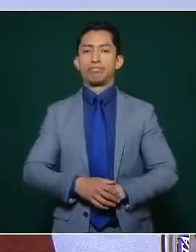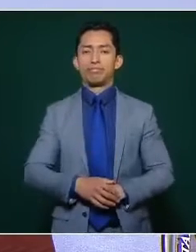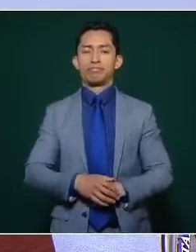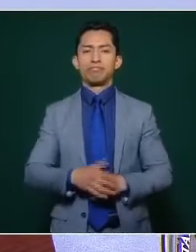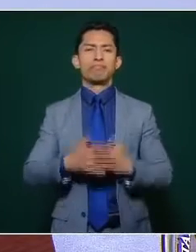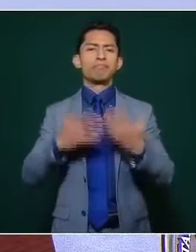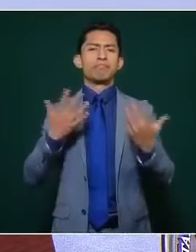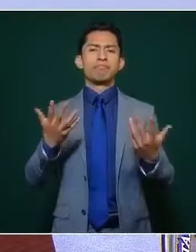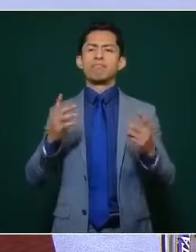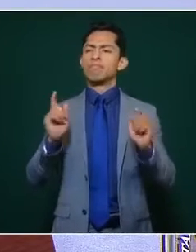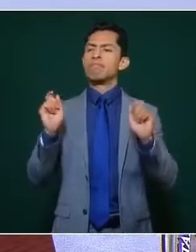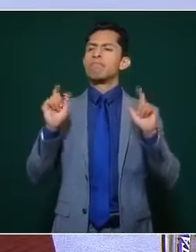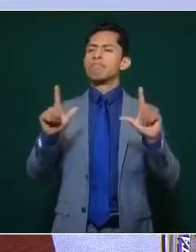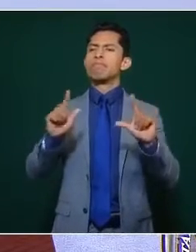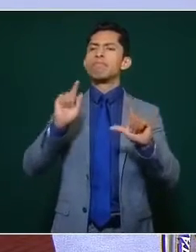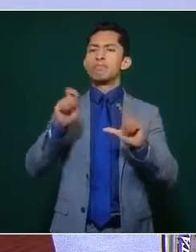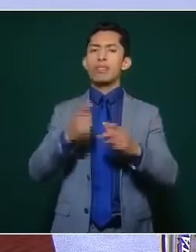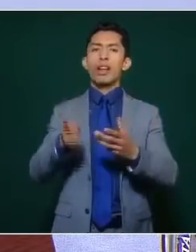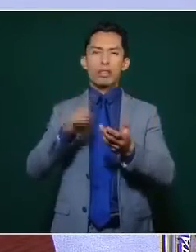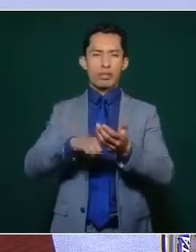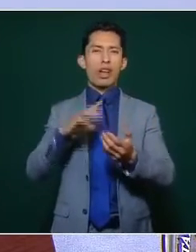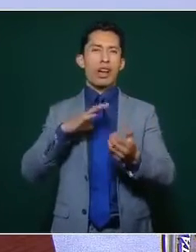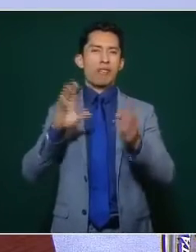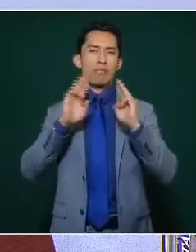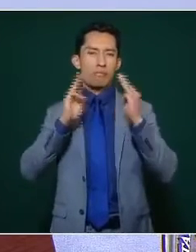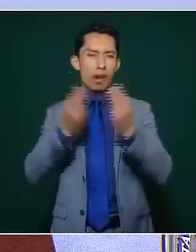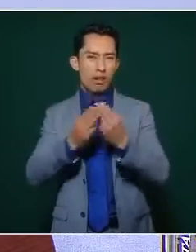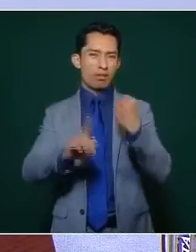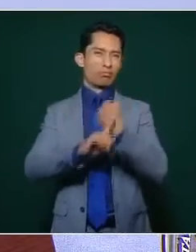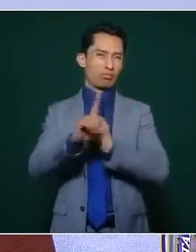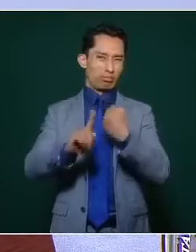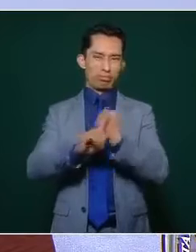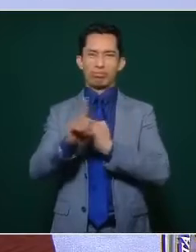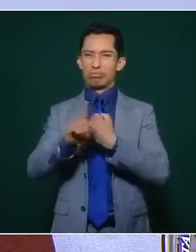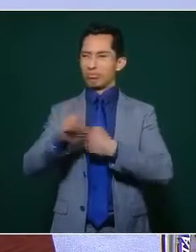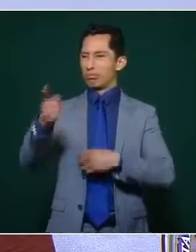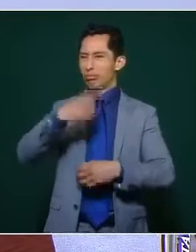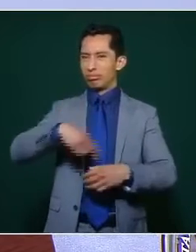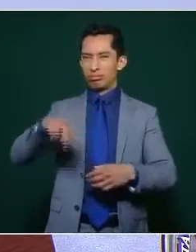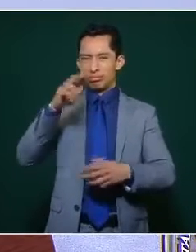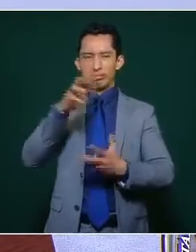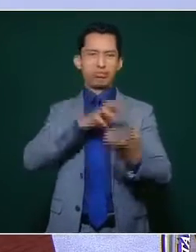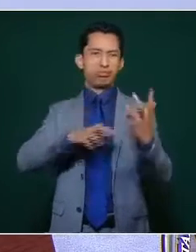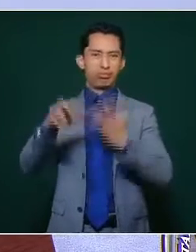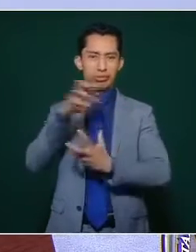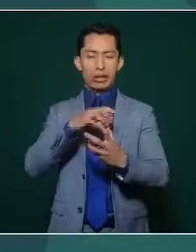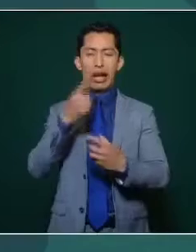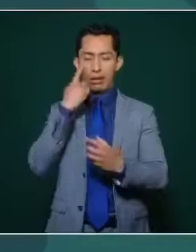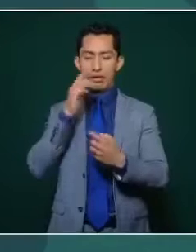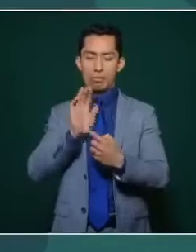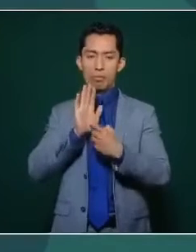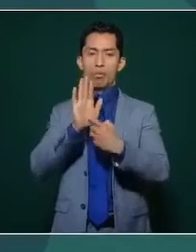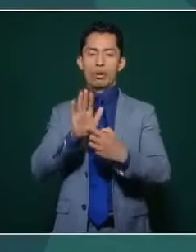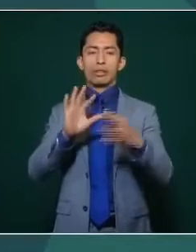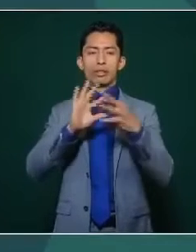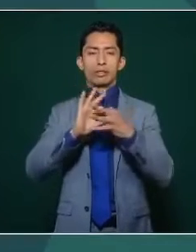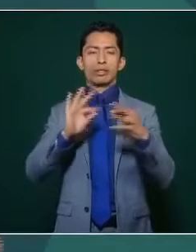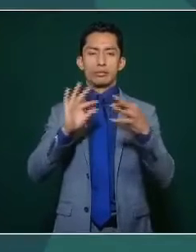sobre la incidencia delictiva en Hidalgo. Entonces, vamos a